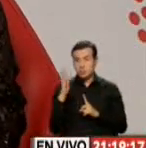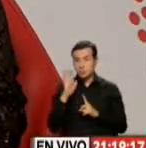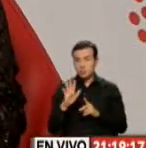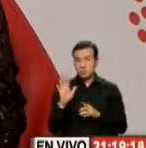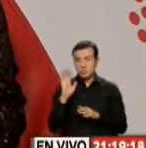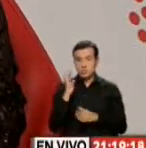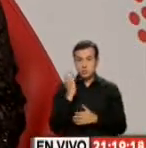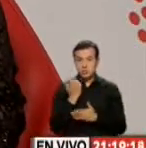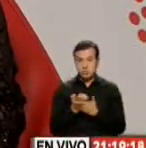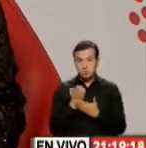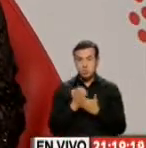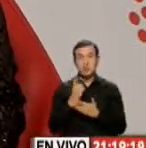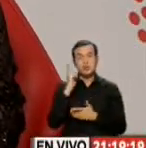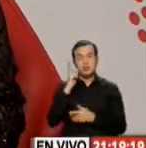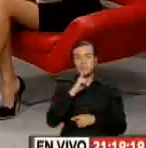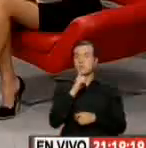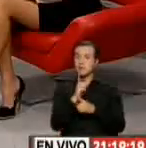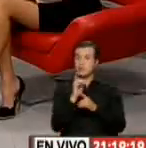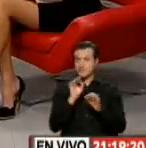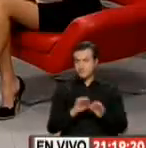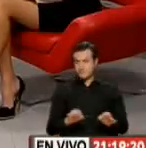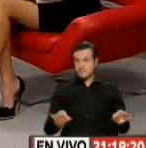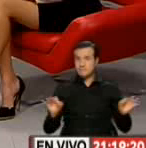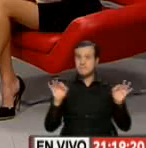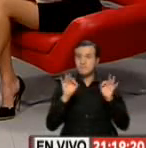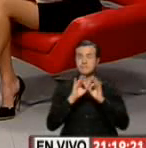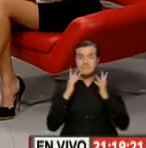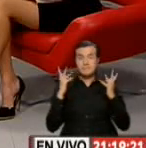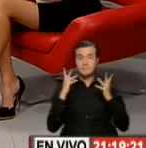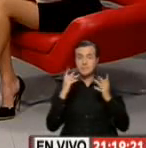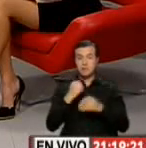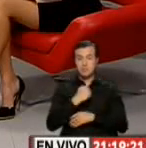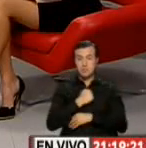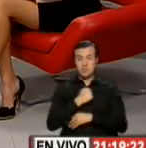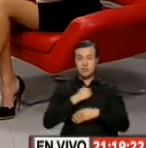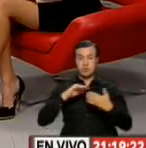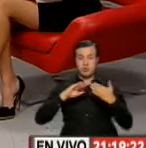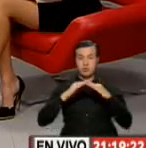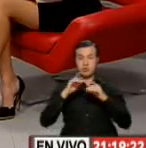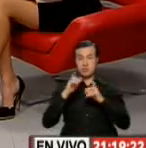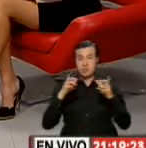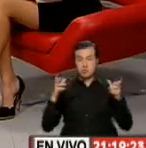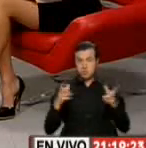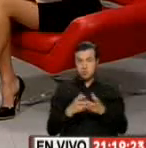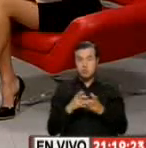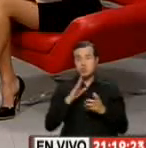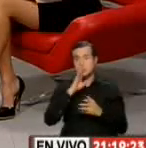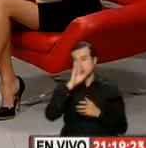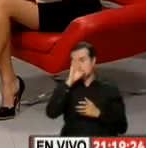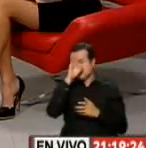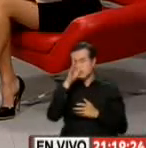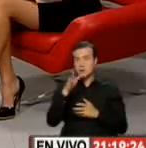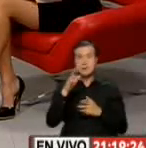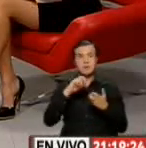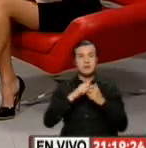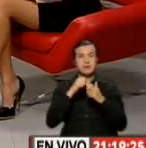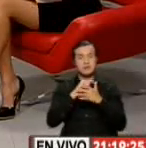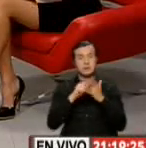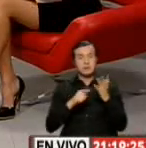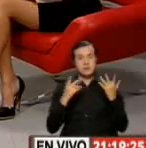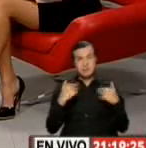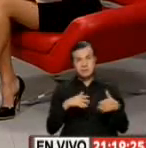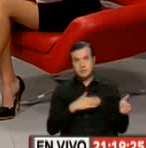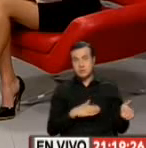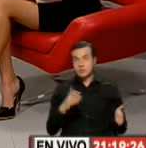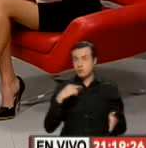economía. Pero creo que sí debemos analizar que nuestras propias comunidades migrantes han tenido que sufrir la misma xenofobia, y que eso